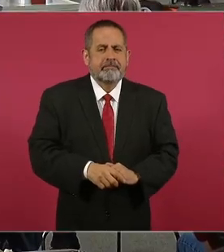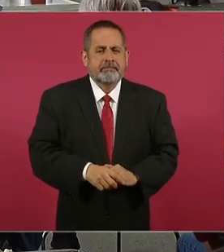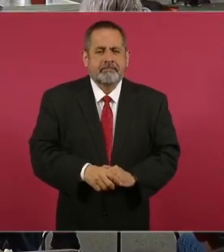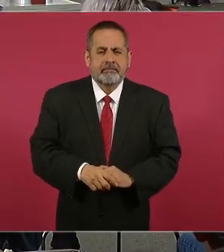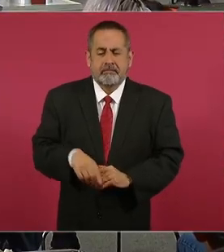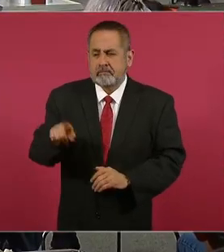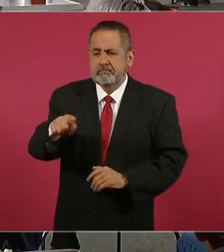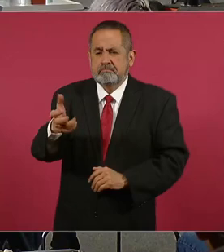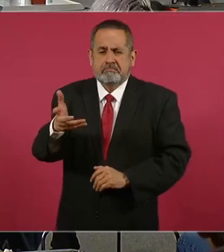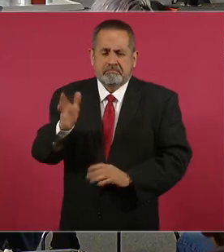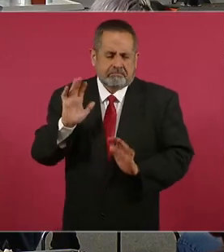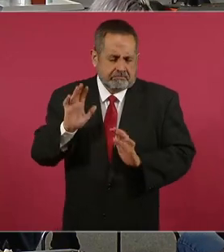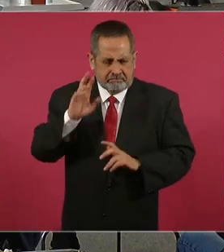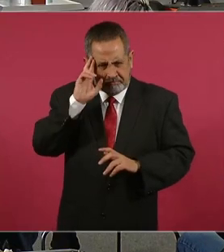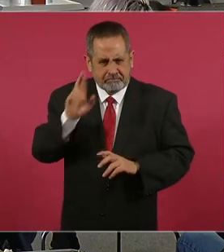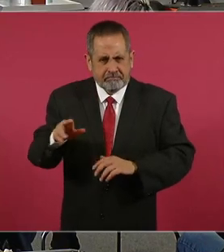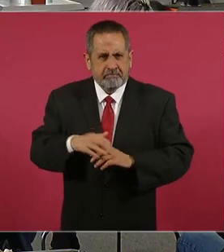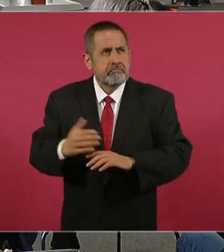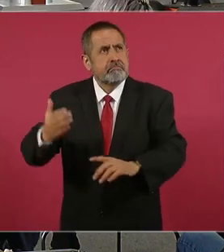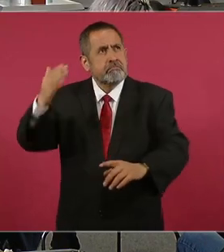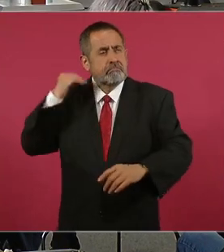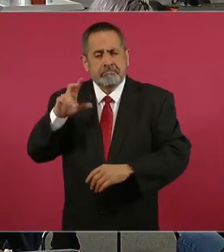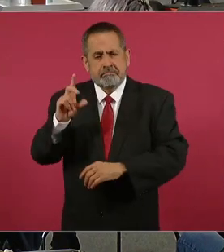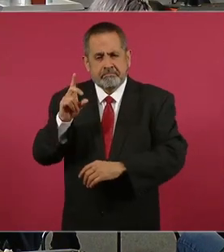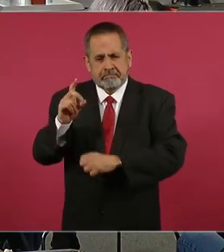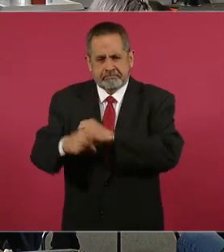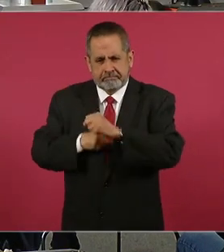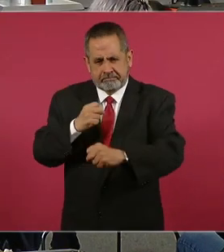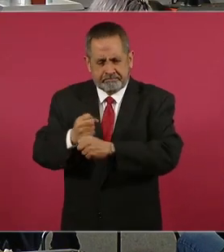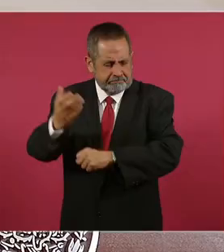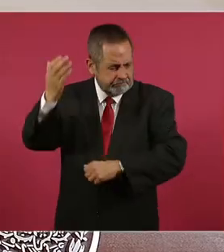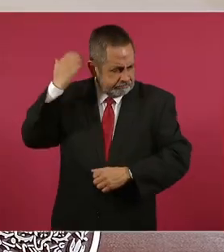lo que hicieron en 30 años.